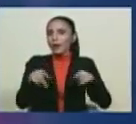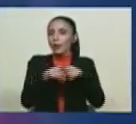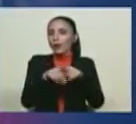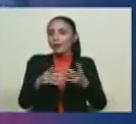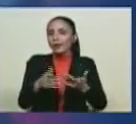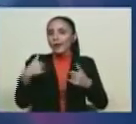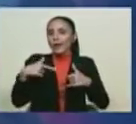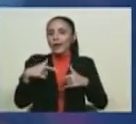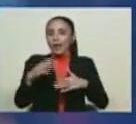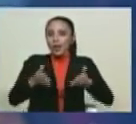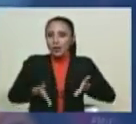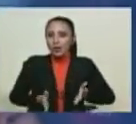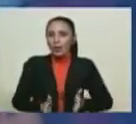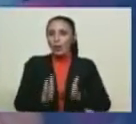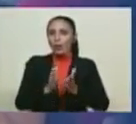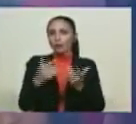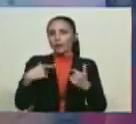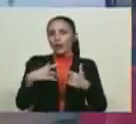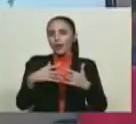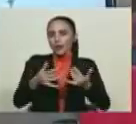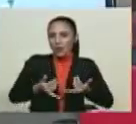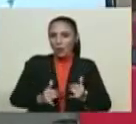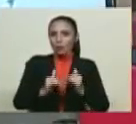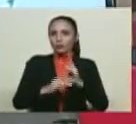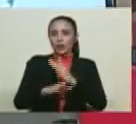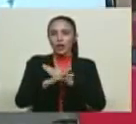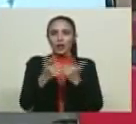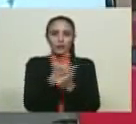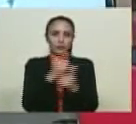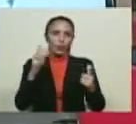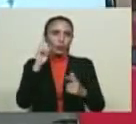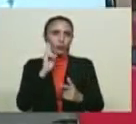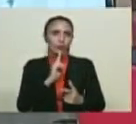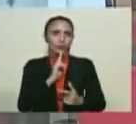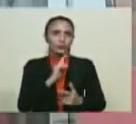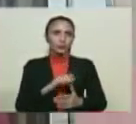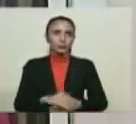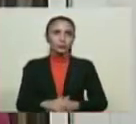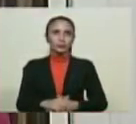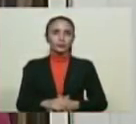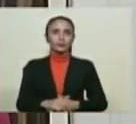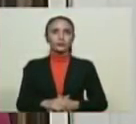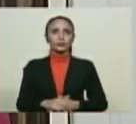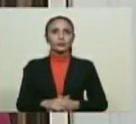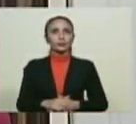Bolívar. Bueno, compañero, hemos visto en estos días, quiero hacer un comentario.